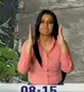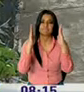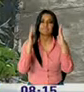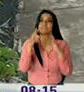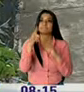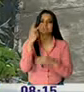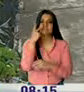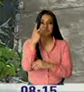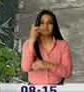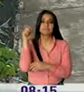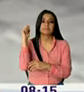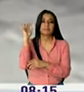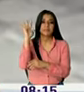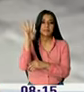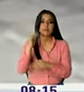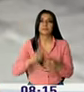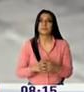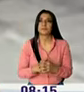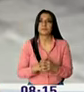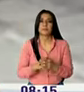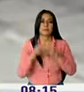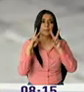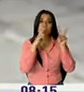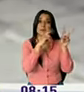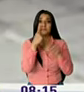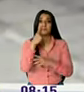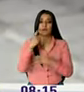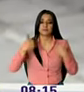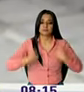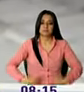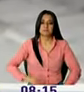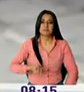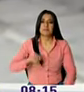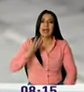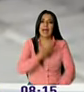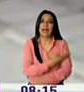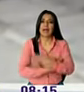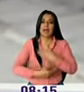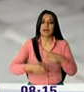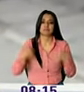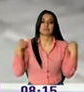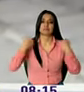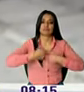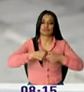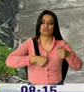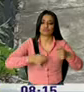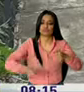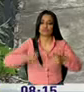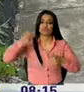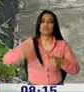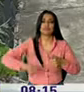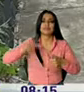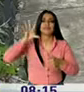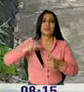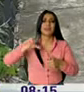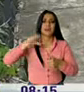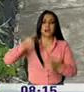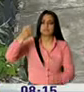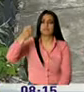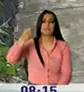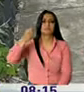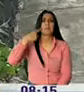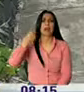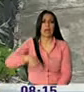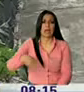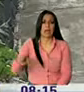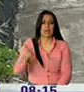imágenes. Fíjese en el hombre de camiseta blanca, quien saca de su mochila una funda negra. La utilidad de la misma se ve unos segundos